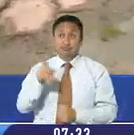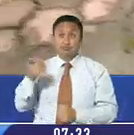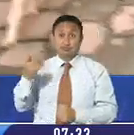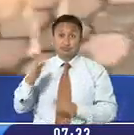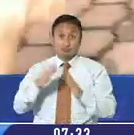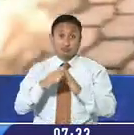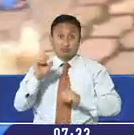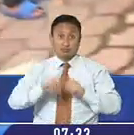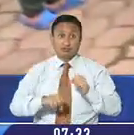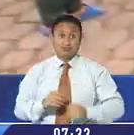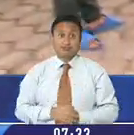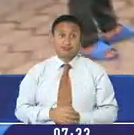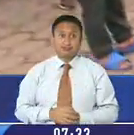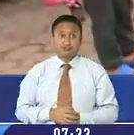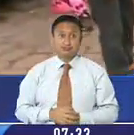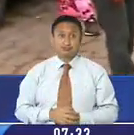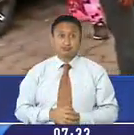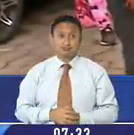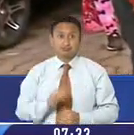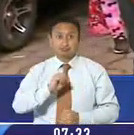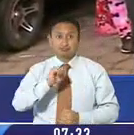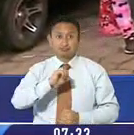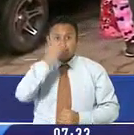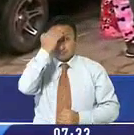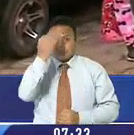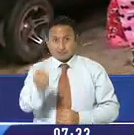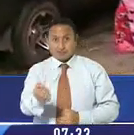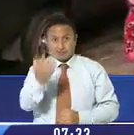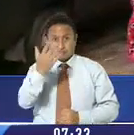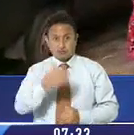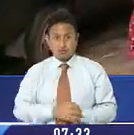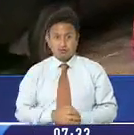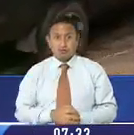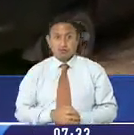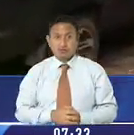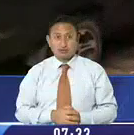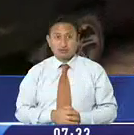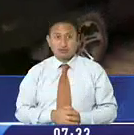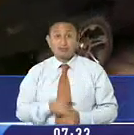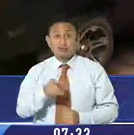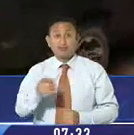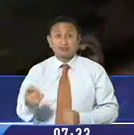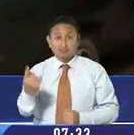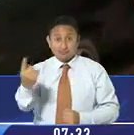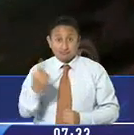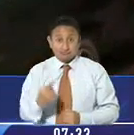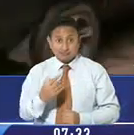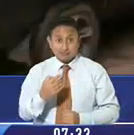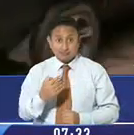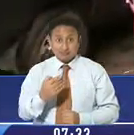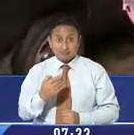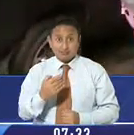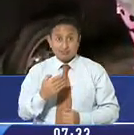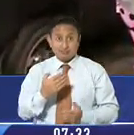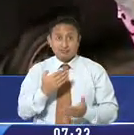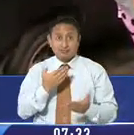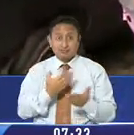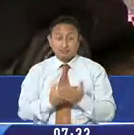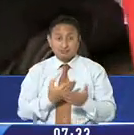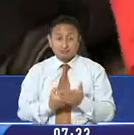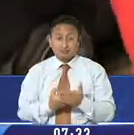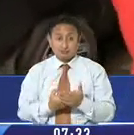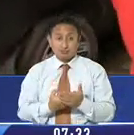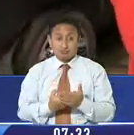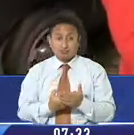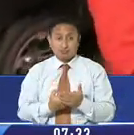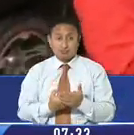Sí, señorita, buenos días. Estamos muy agradecidos que haya venido a este canal. Señorita, le